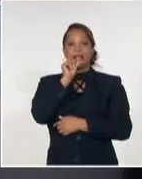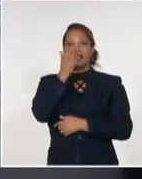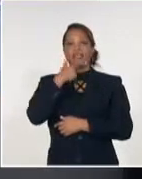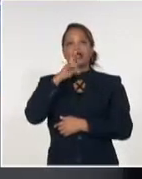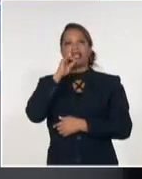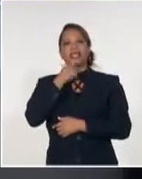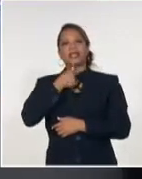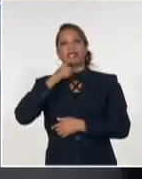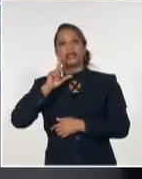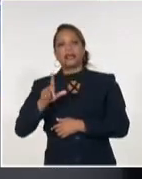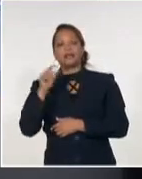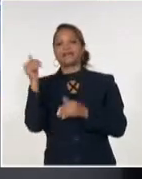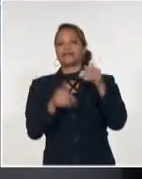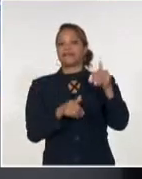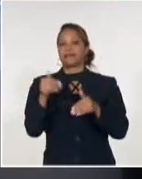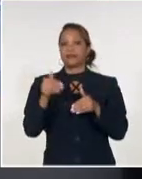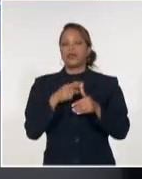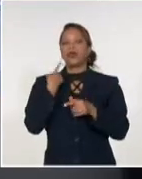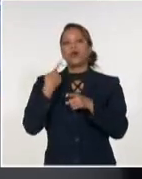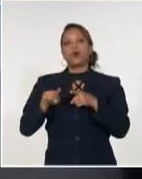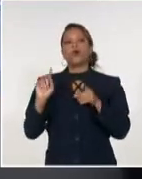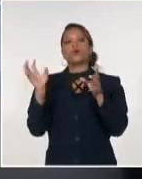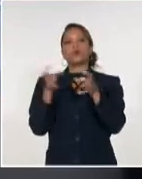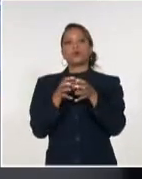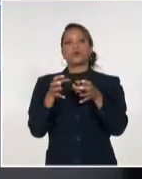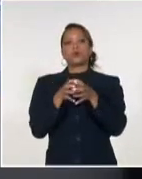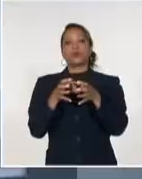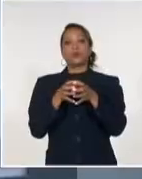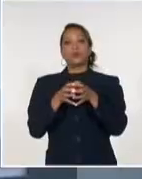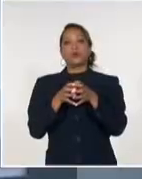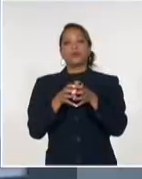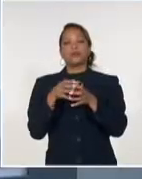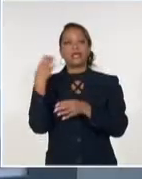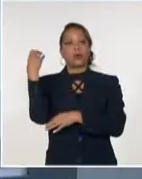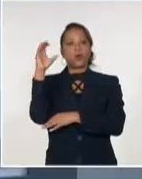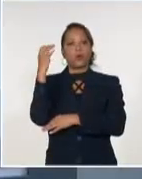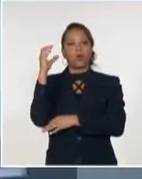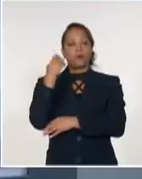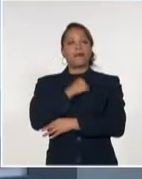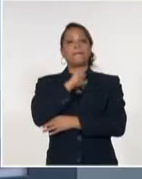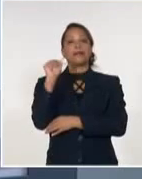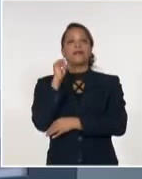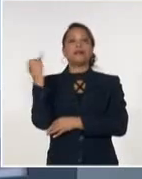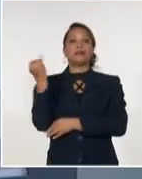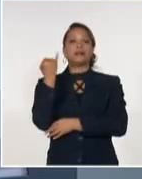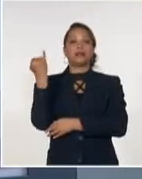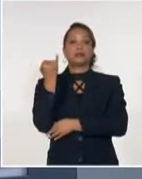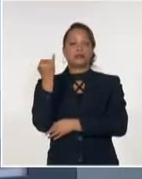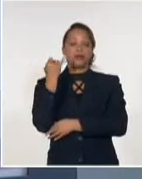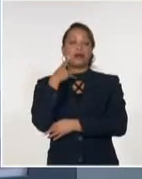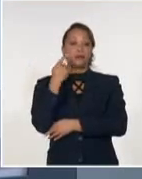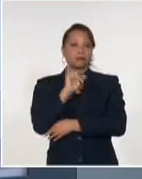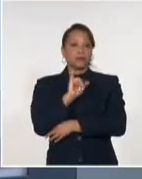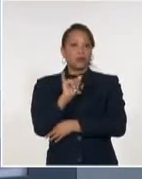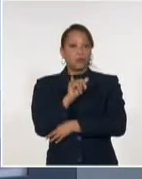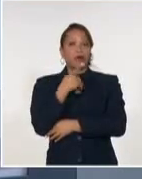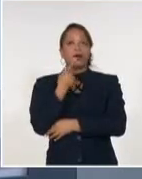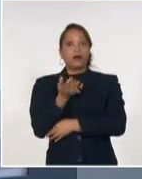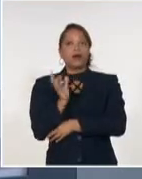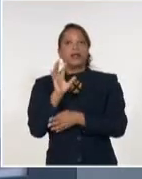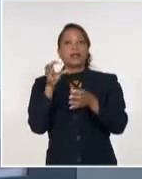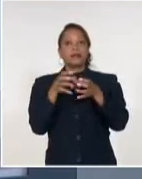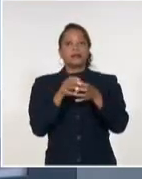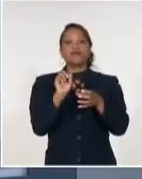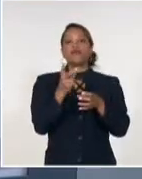Además, estará presentando la agrupación Mayoma Brothers de Colombia, Premio Internacional Cuba Disco 2023, que tiene en su colectivo a dos